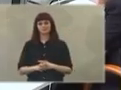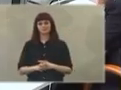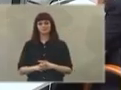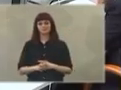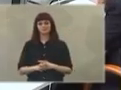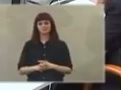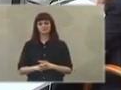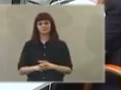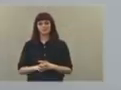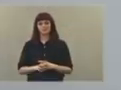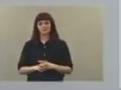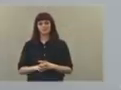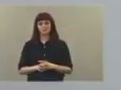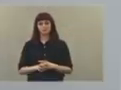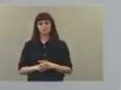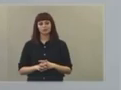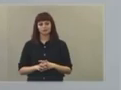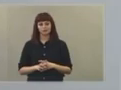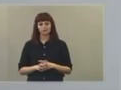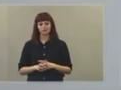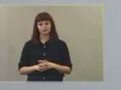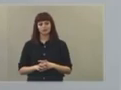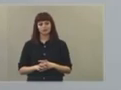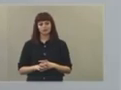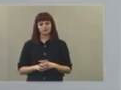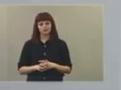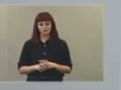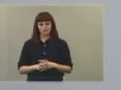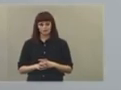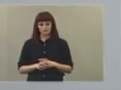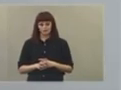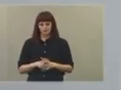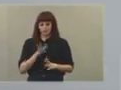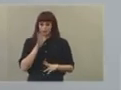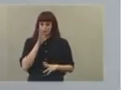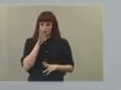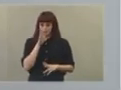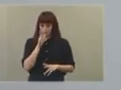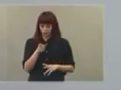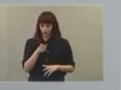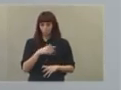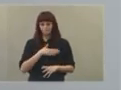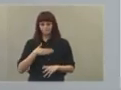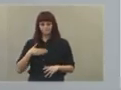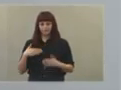posición, siguen adelante con la moción y mañana se votará entre regeneración o corrupción.